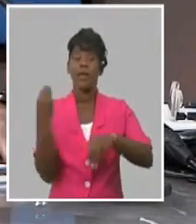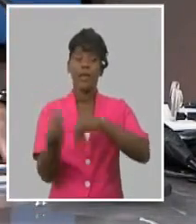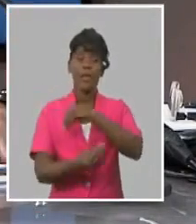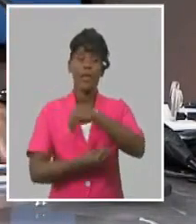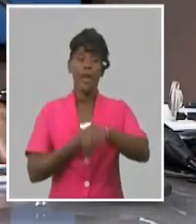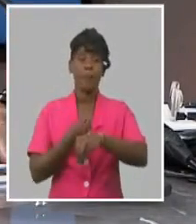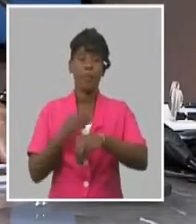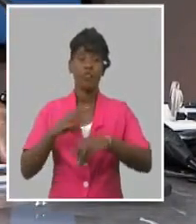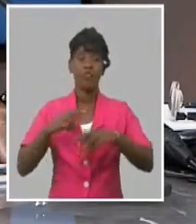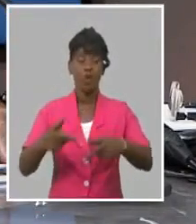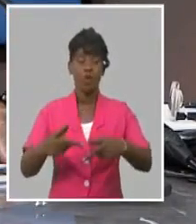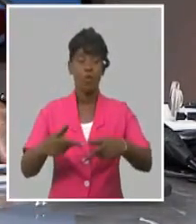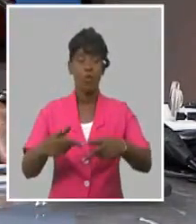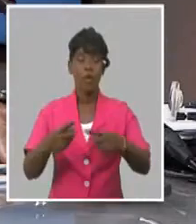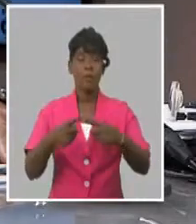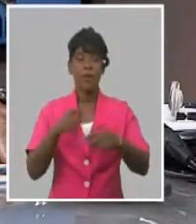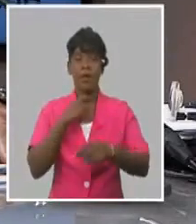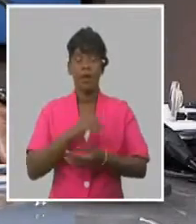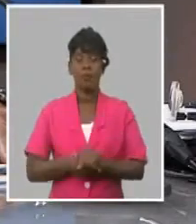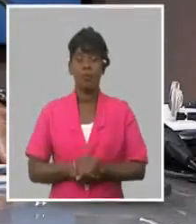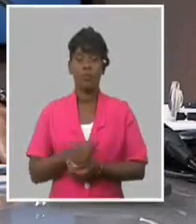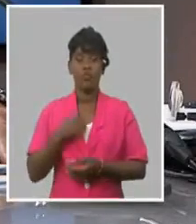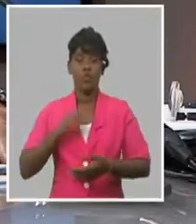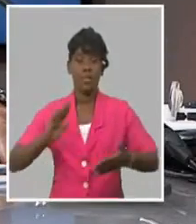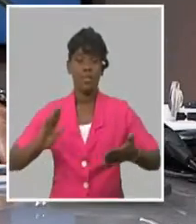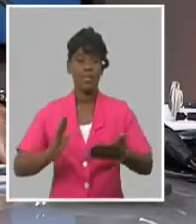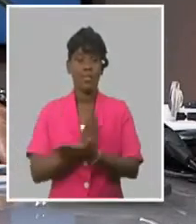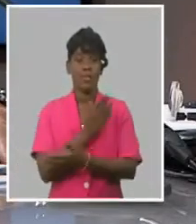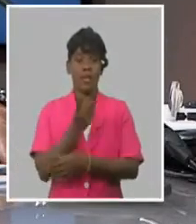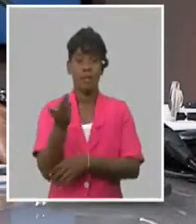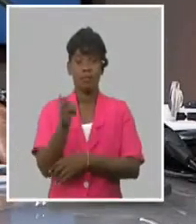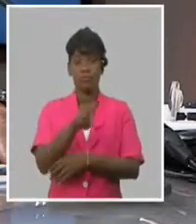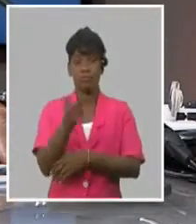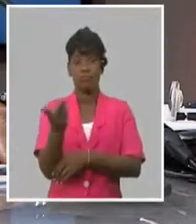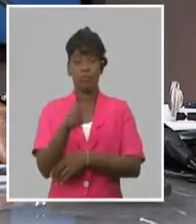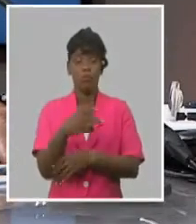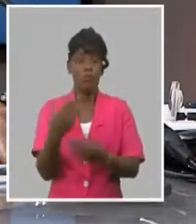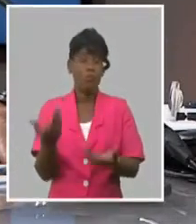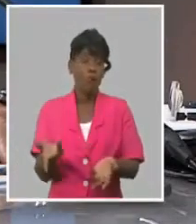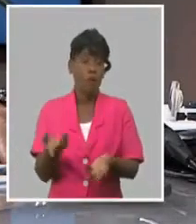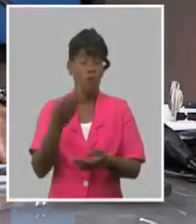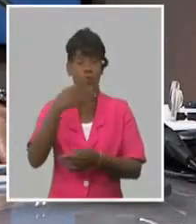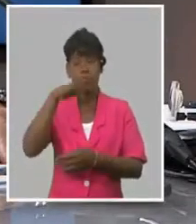decir, quito una de las dos monedas,